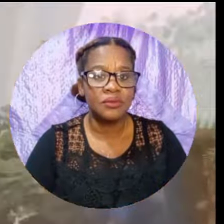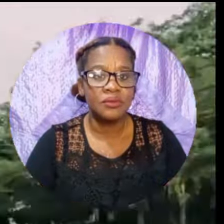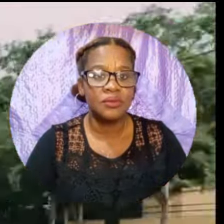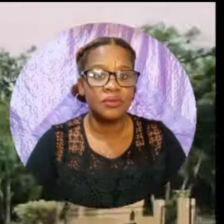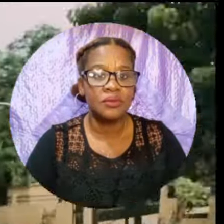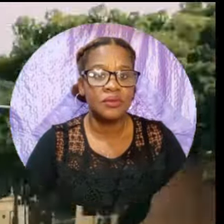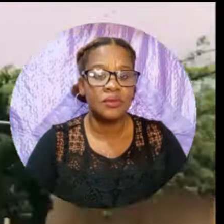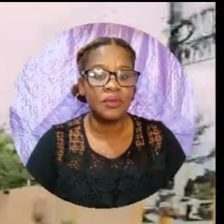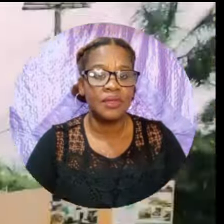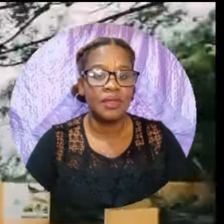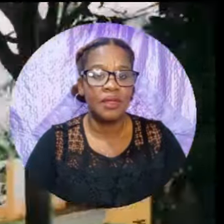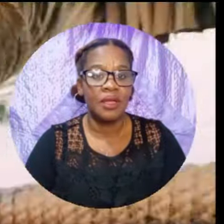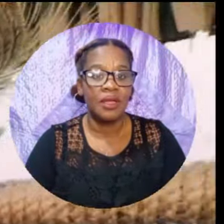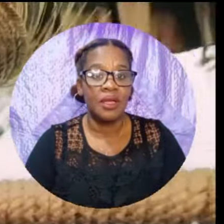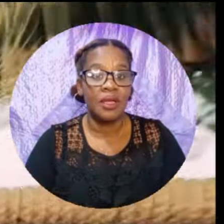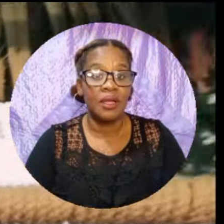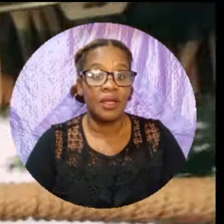pueblo.